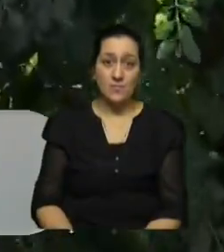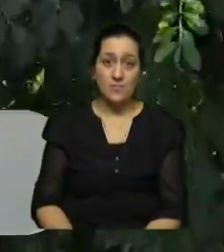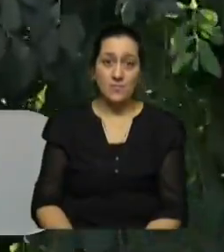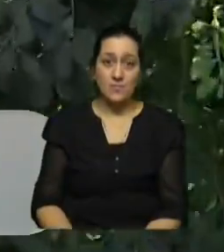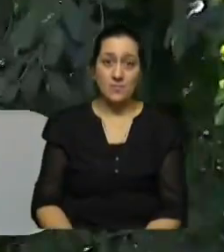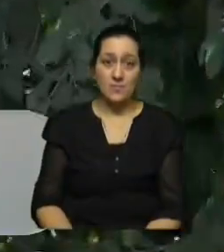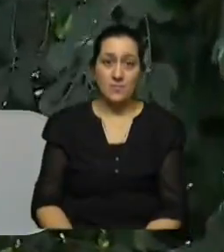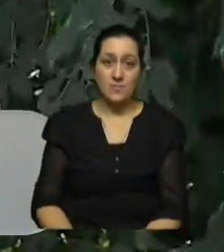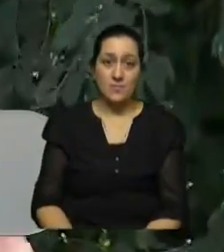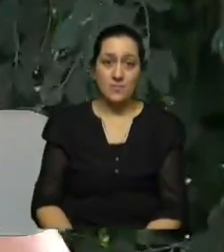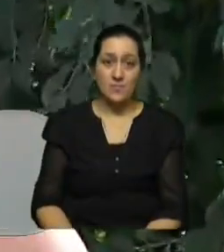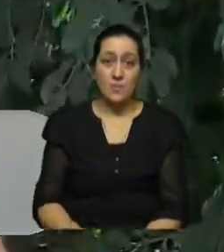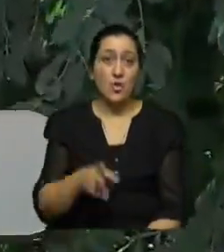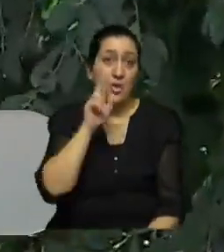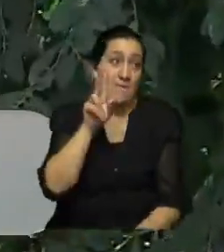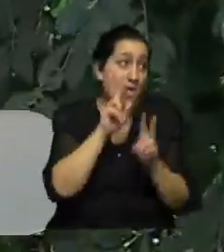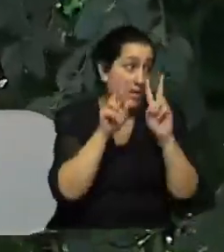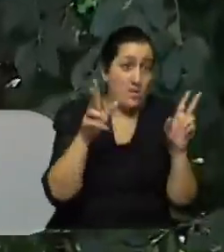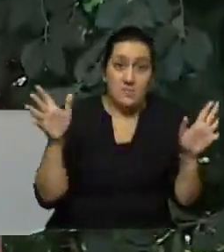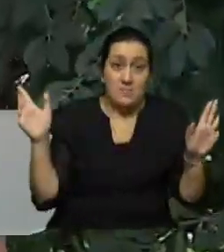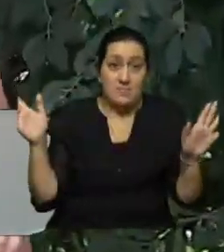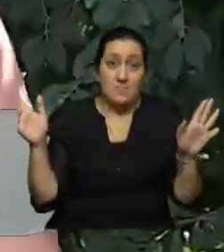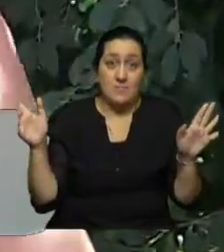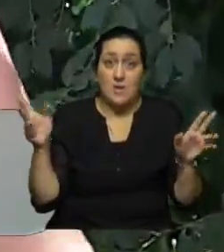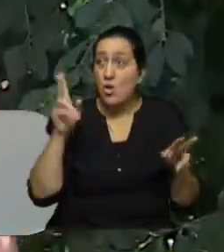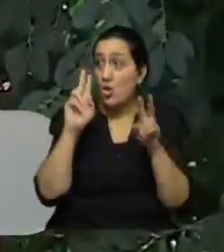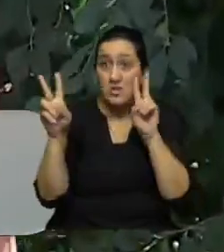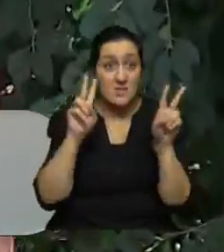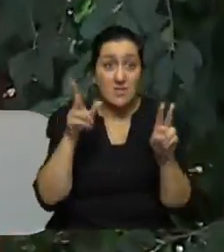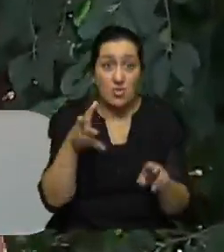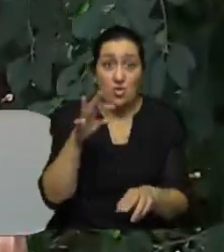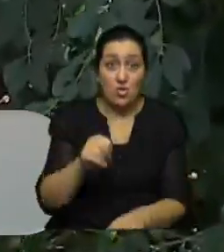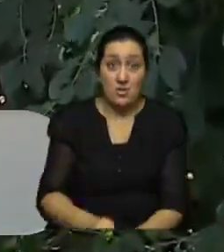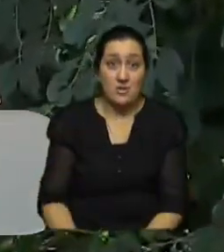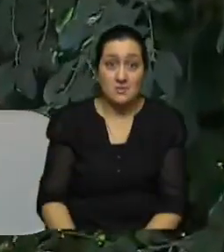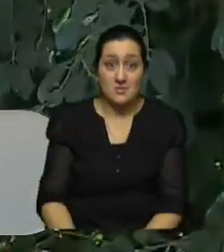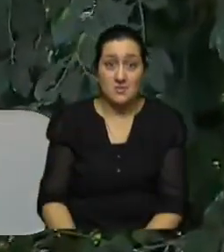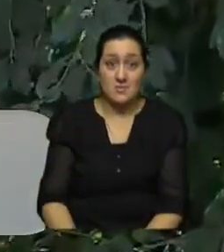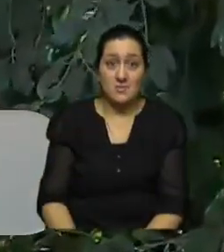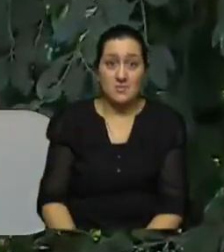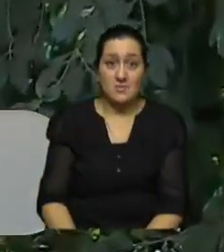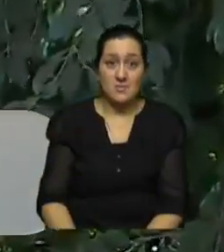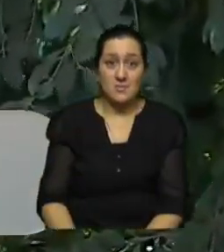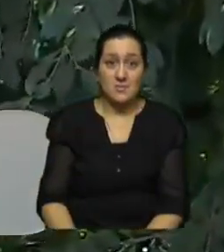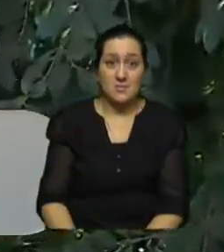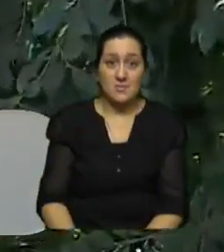Y lo que ven, lo que se ve todos los días,